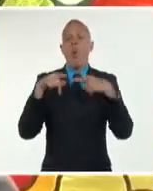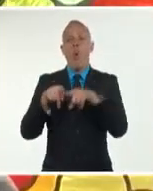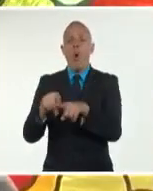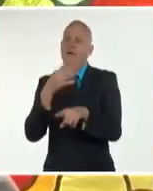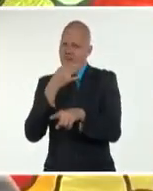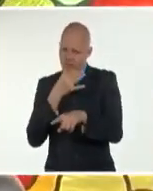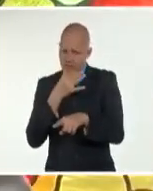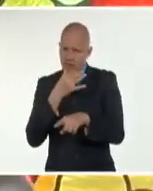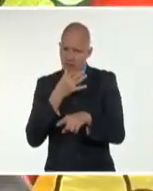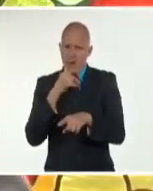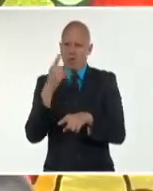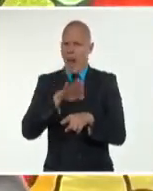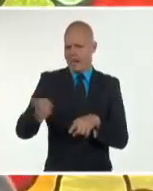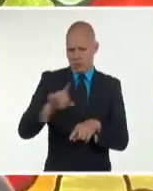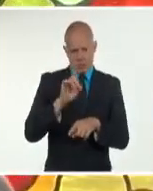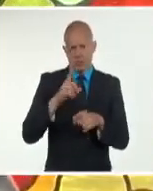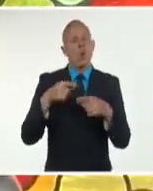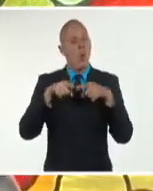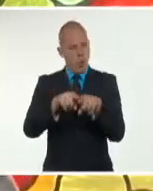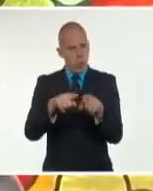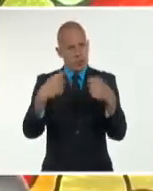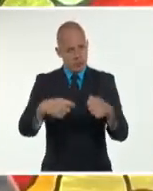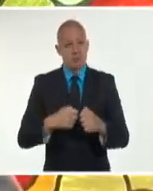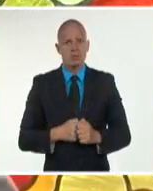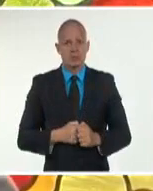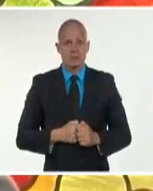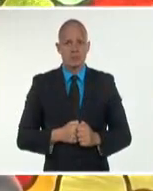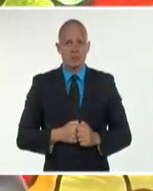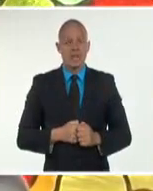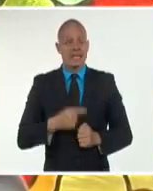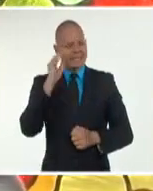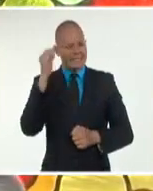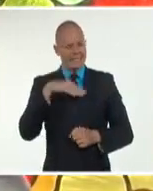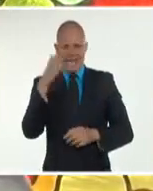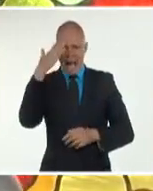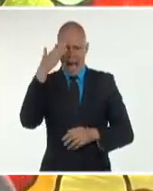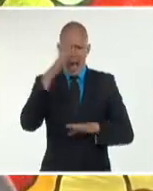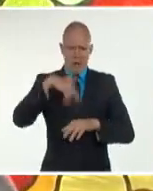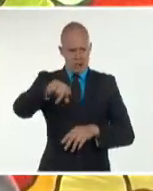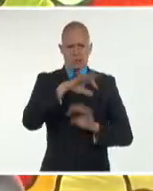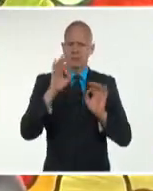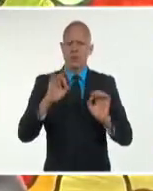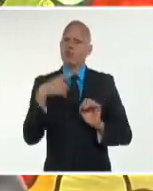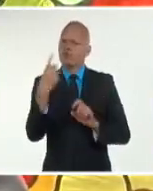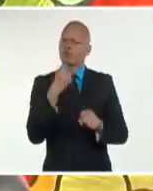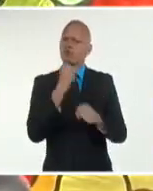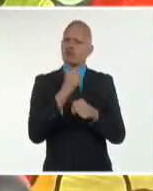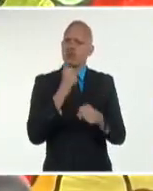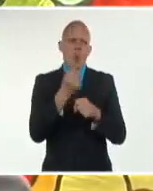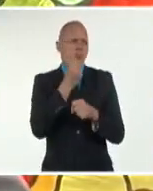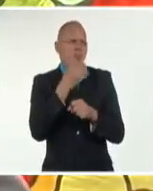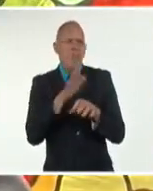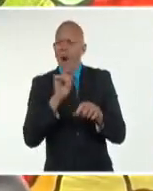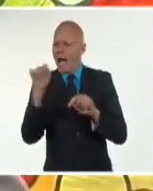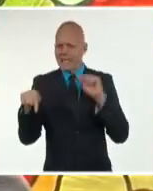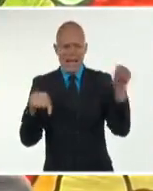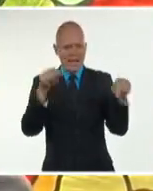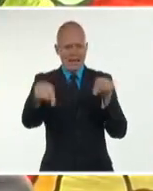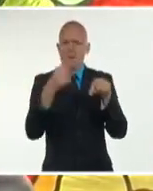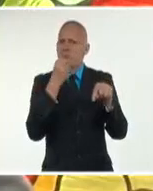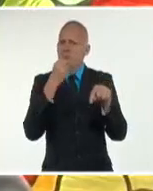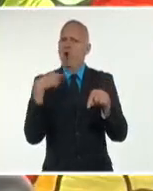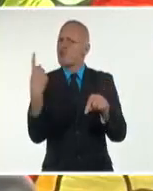tengo la convicción de que todos, desde cualquiera de los lugares, desde cualquiera de los escenarios donde estemos presentes, vamos a